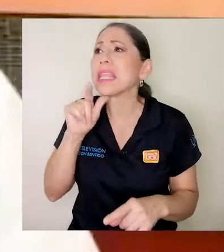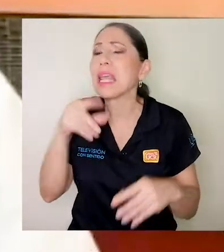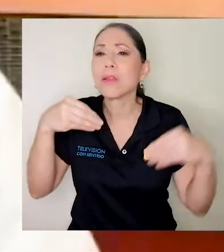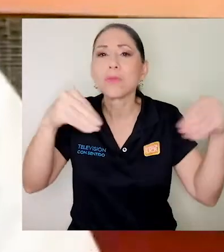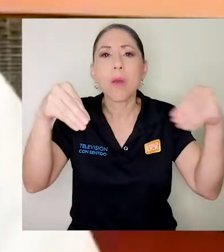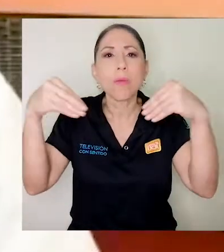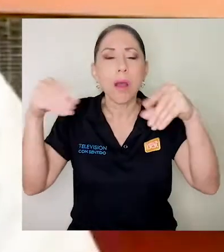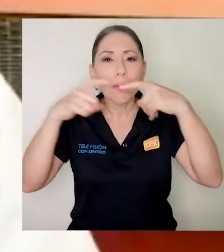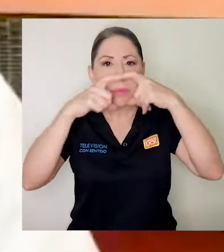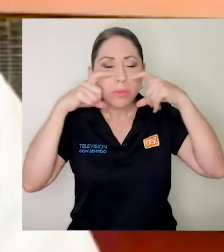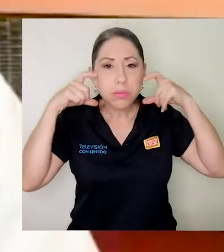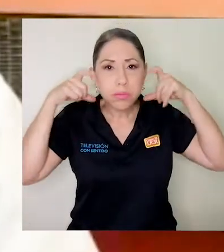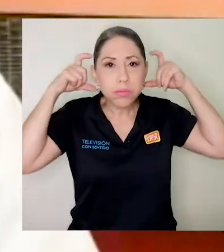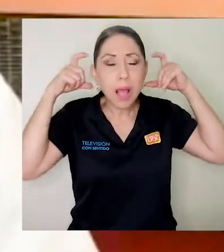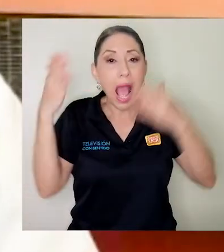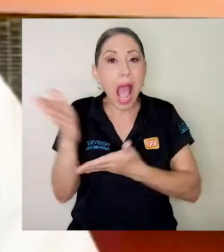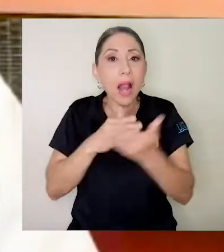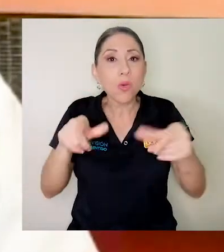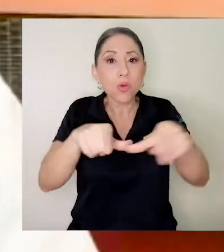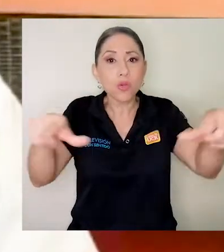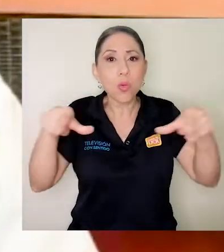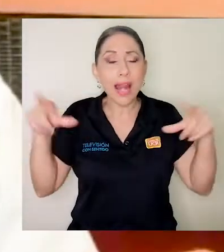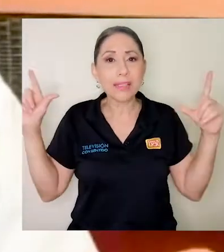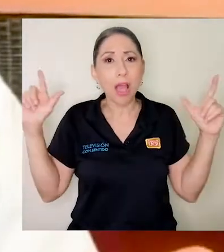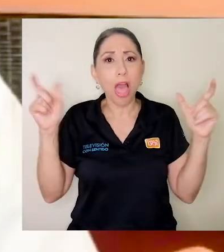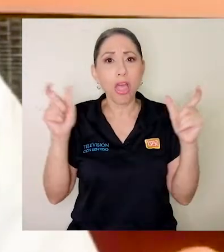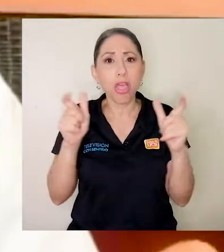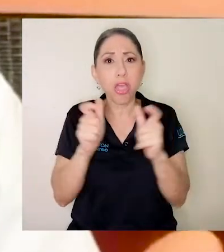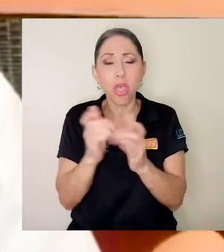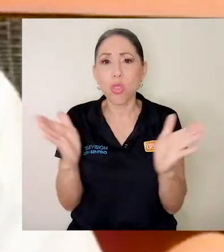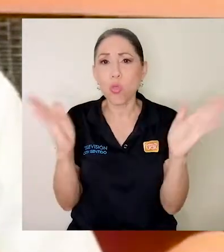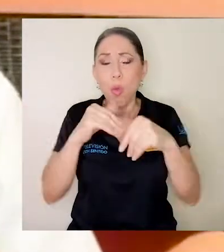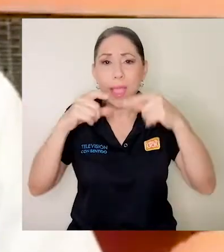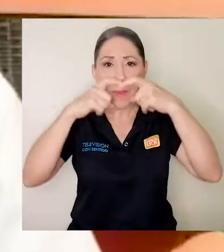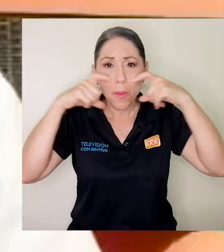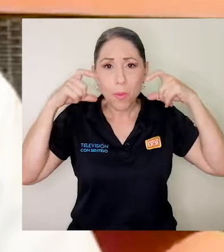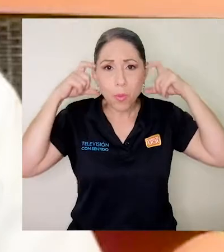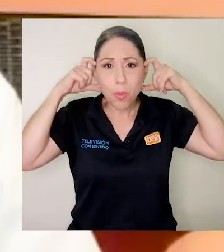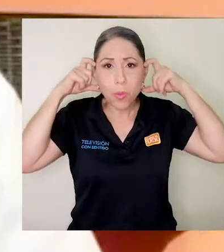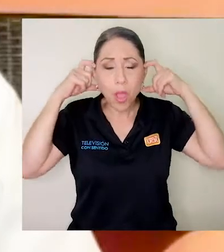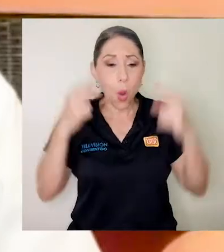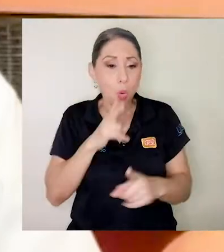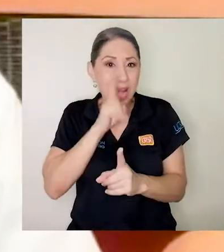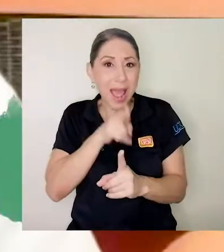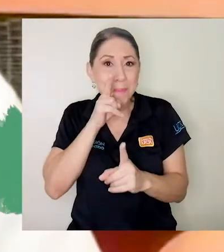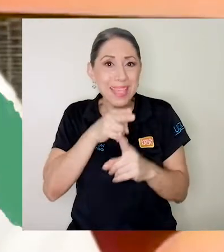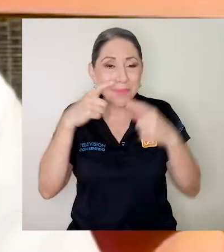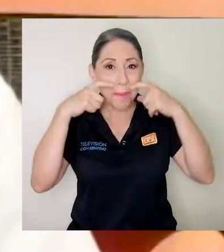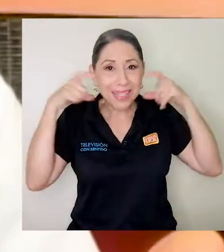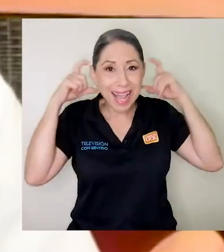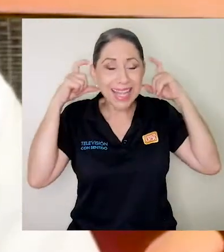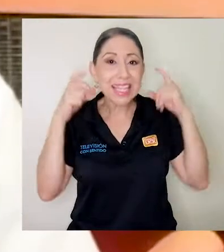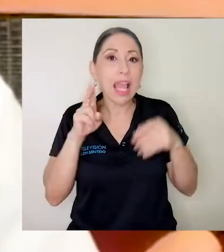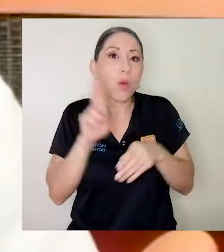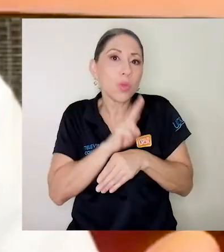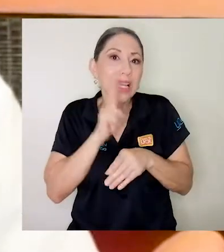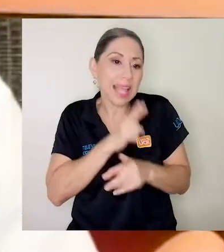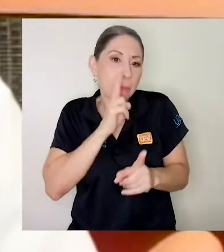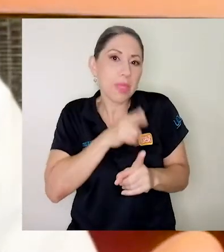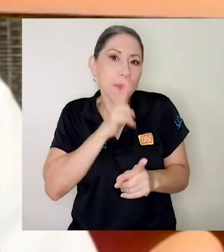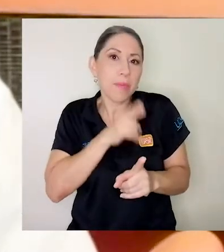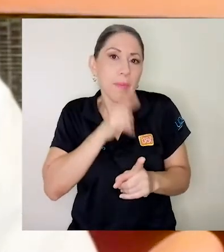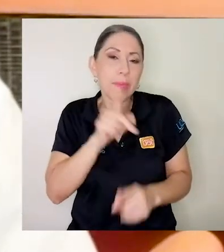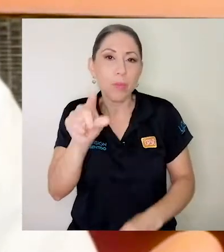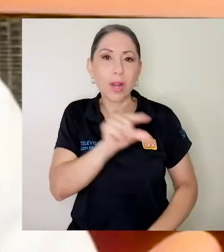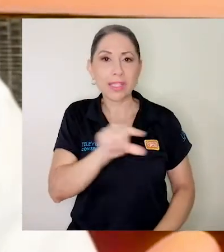mascarillas. En algunos lugares empezó a escasear el número de mascarillas al punto de que una misma mascarilla tuvo que ser utilizada incluso hasta